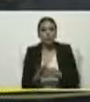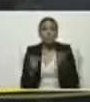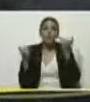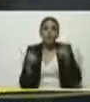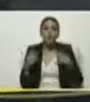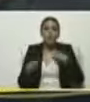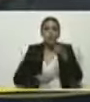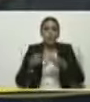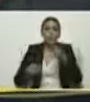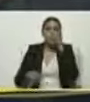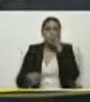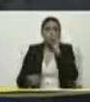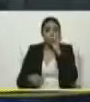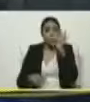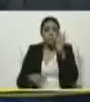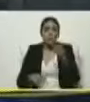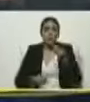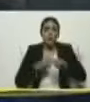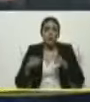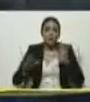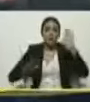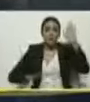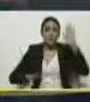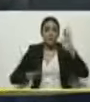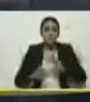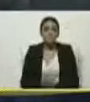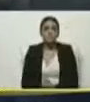proceder a juramentar